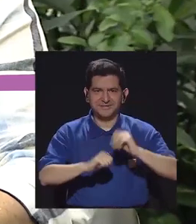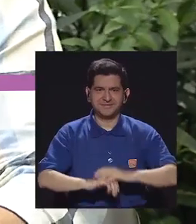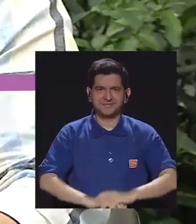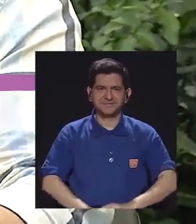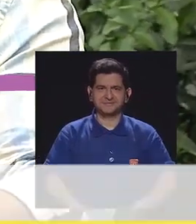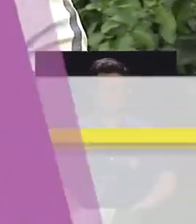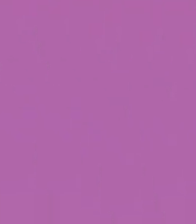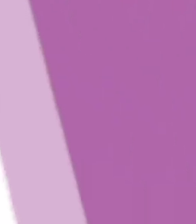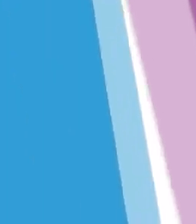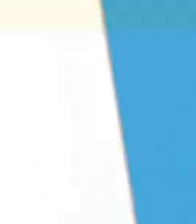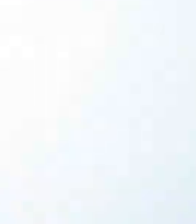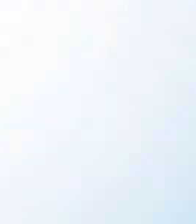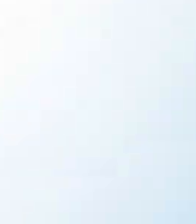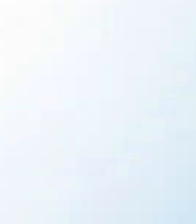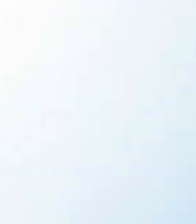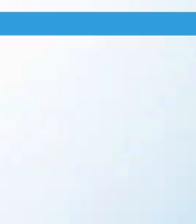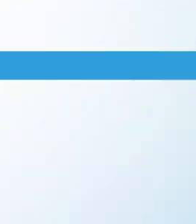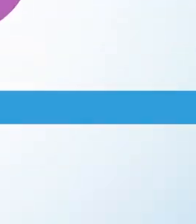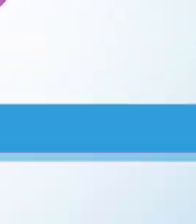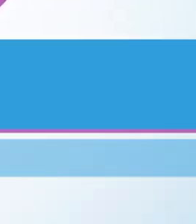regresamos.